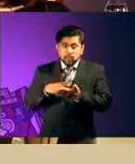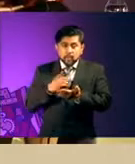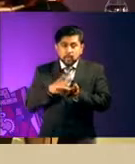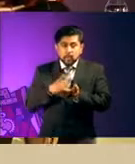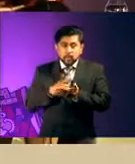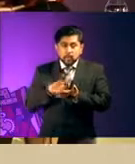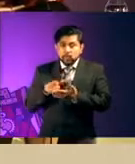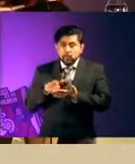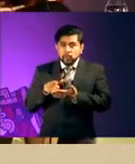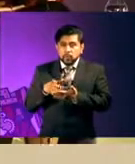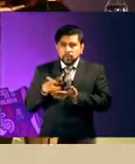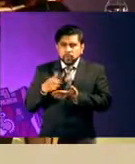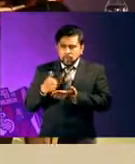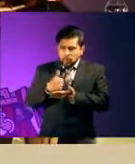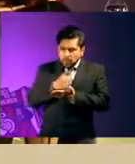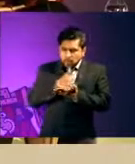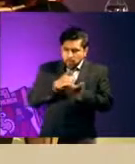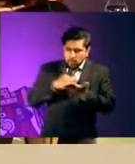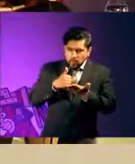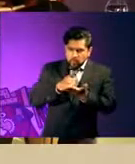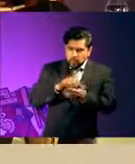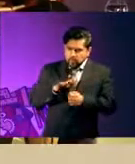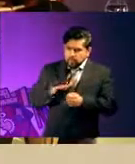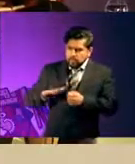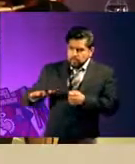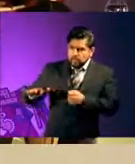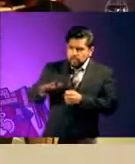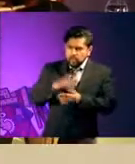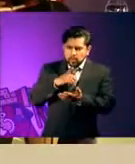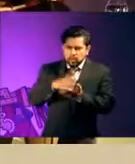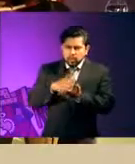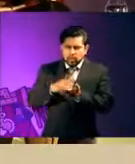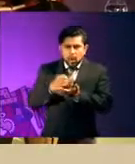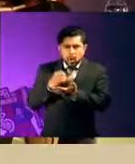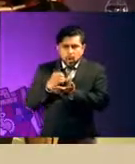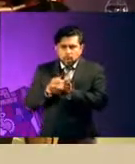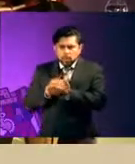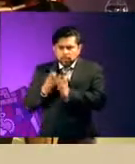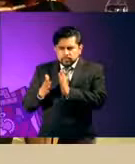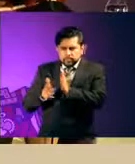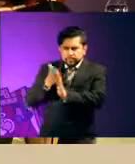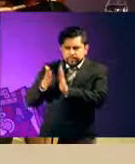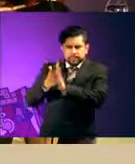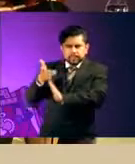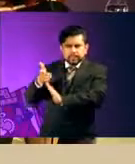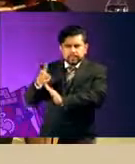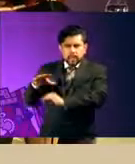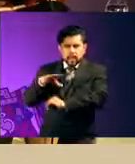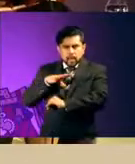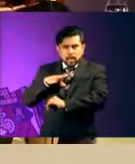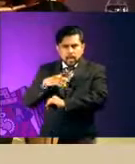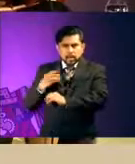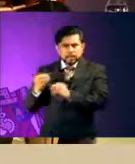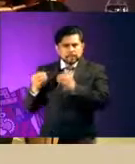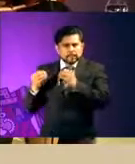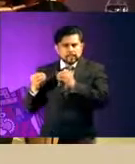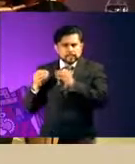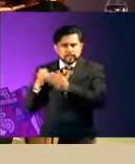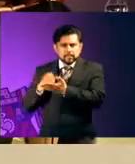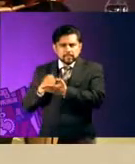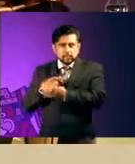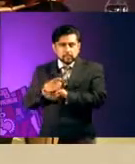de oro completamente hecha de oro que los españoles buscaron desde que llegaron en el siglo 16